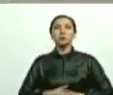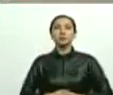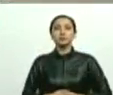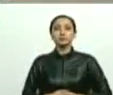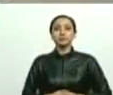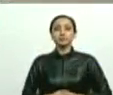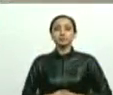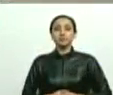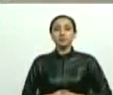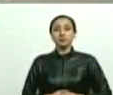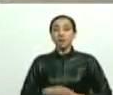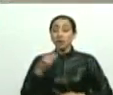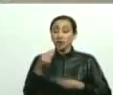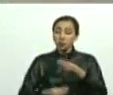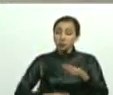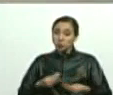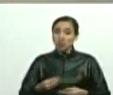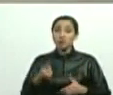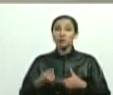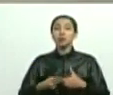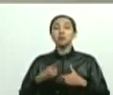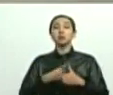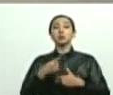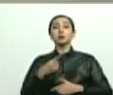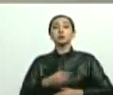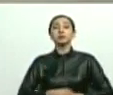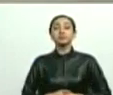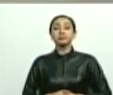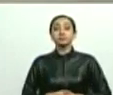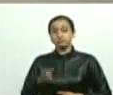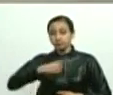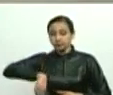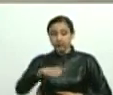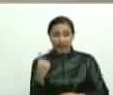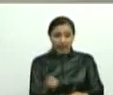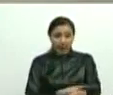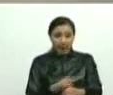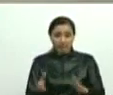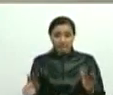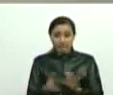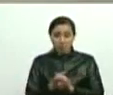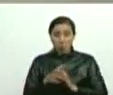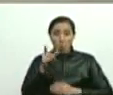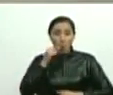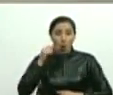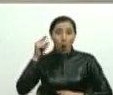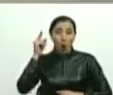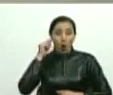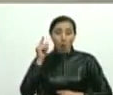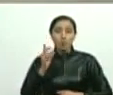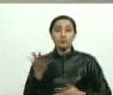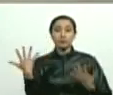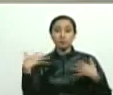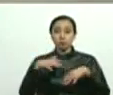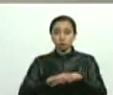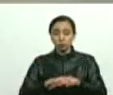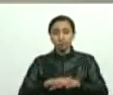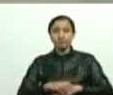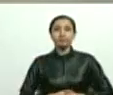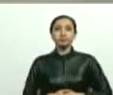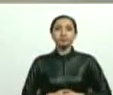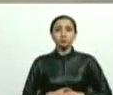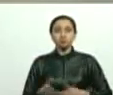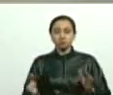Así que lo que suceda, compañeros, hermanos, compañeras, hermanas,